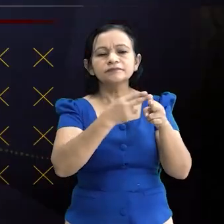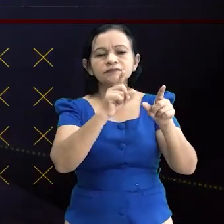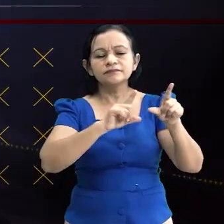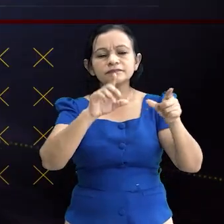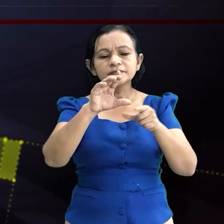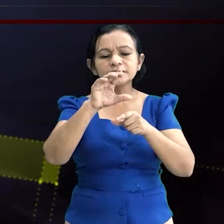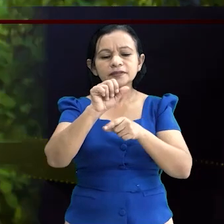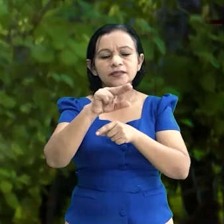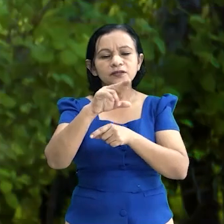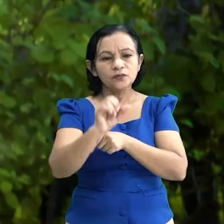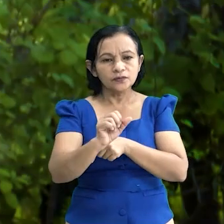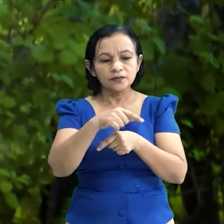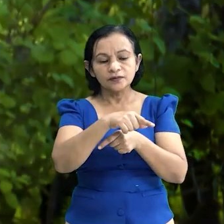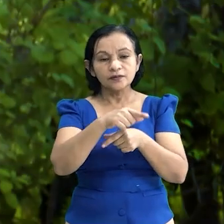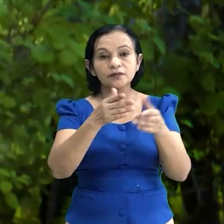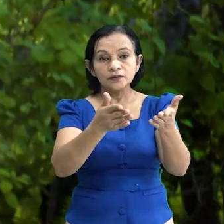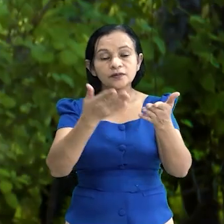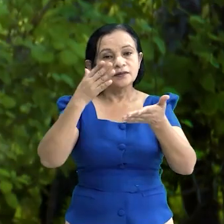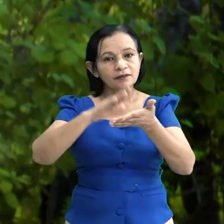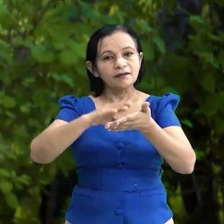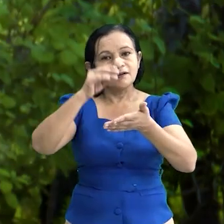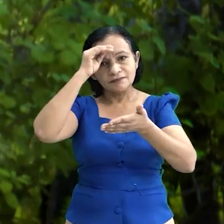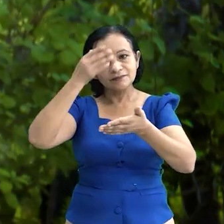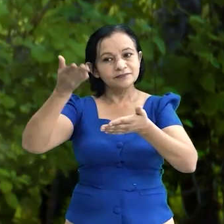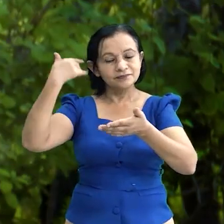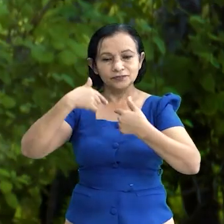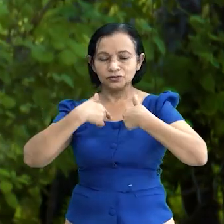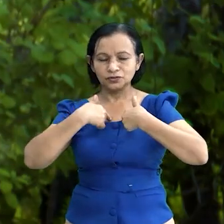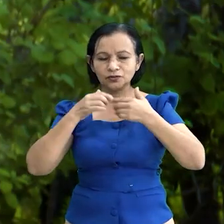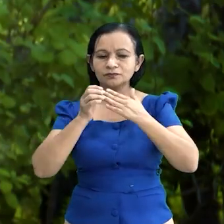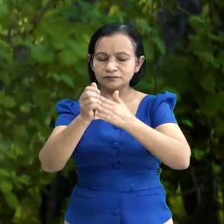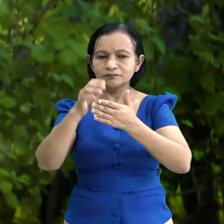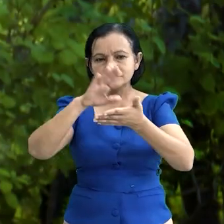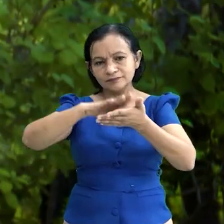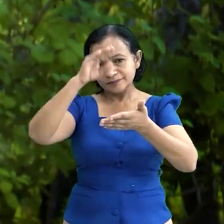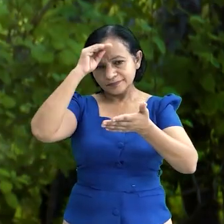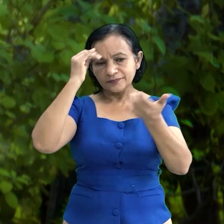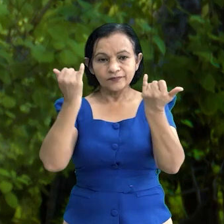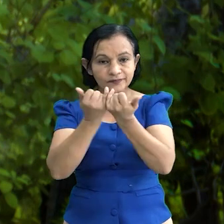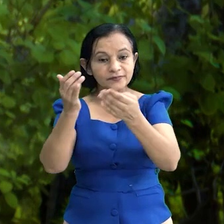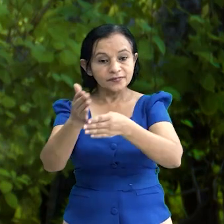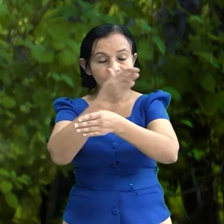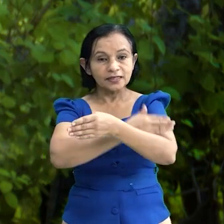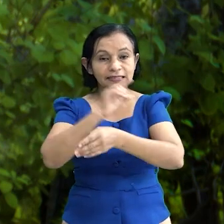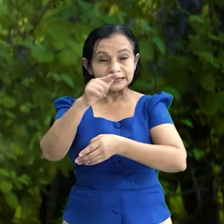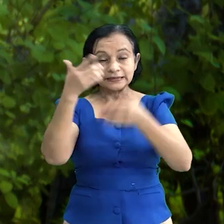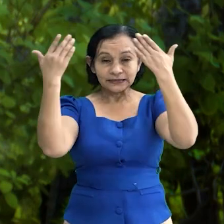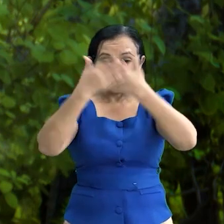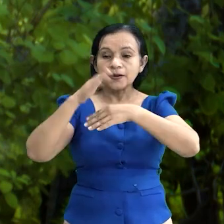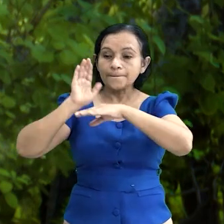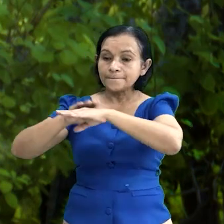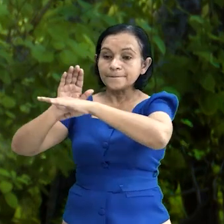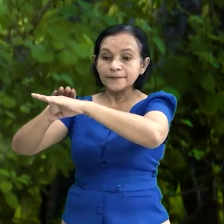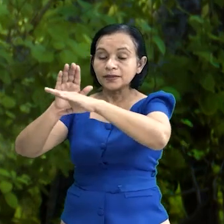las canoas. Algo inolvidable porque aprendimos, no solo yo como líder de la comunidad, sino que del día antes, a las 7 de la noche, andaba yo invitando